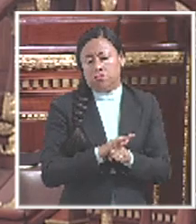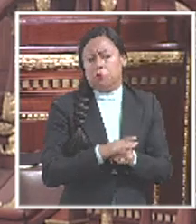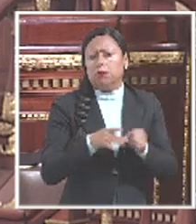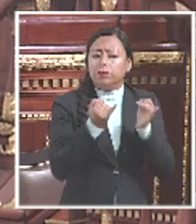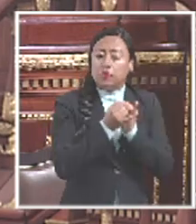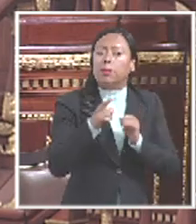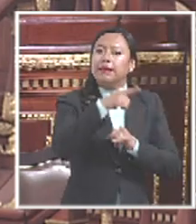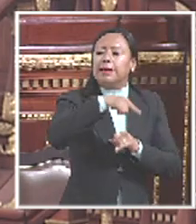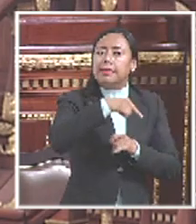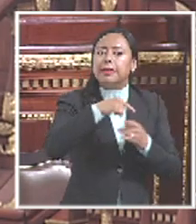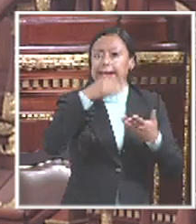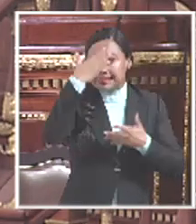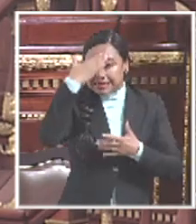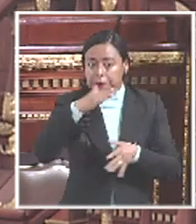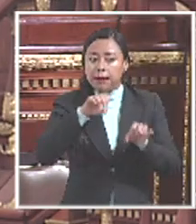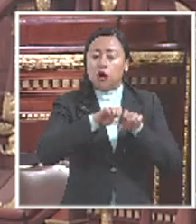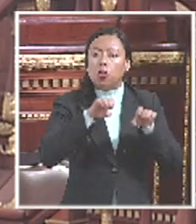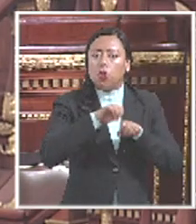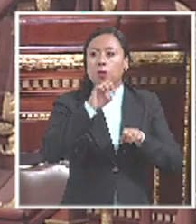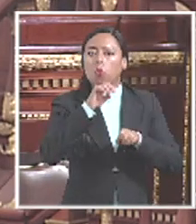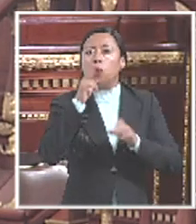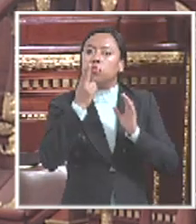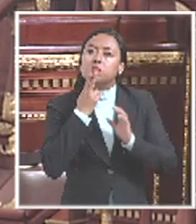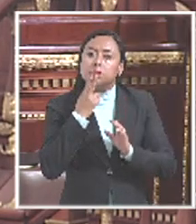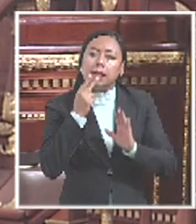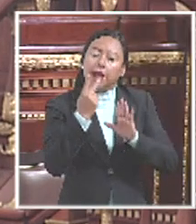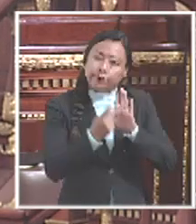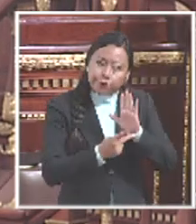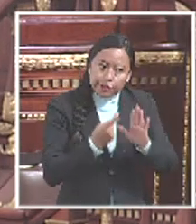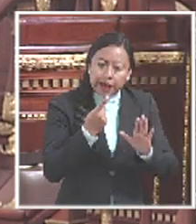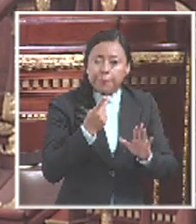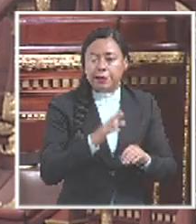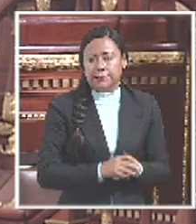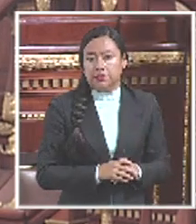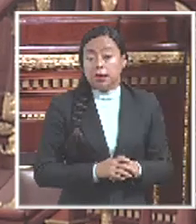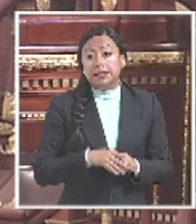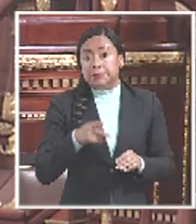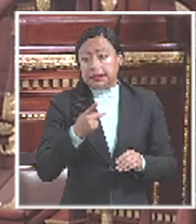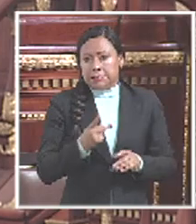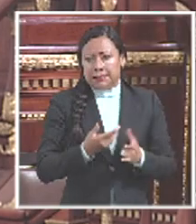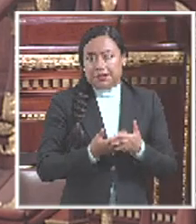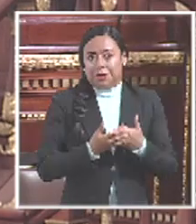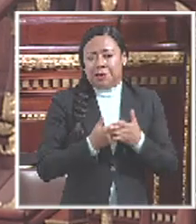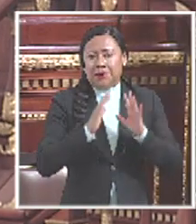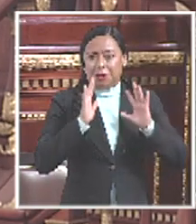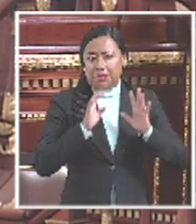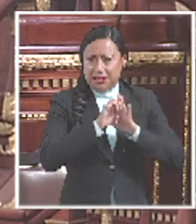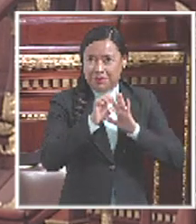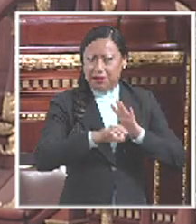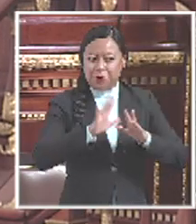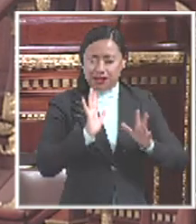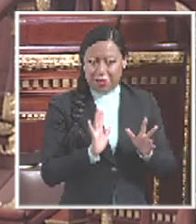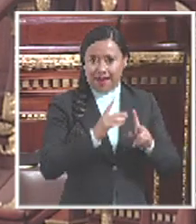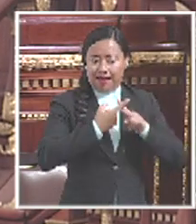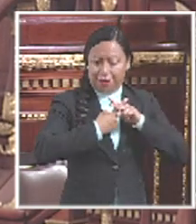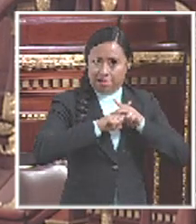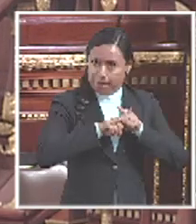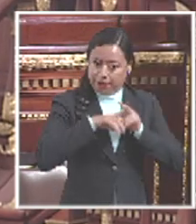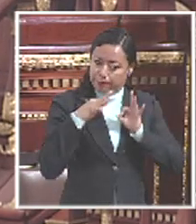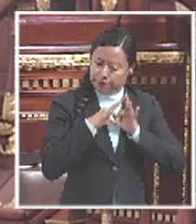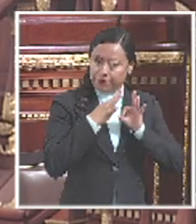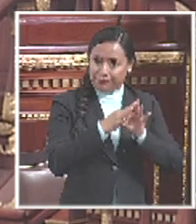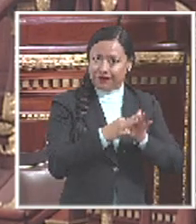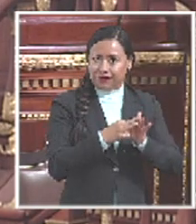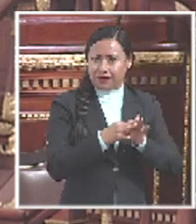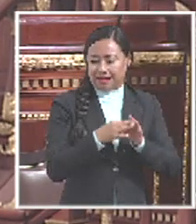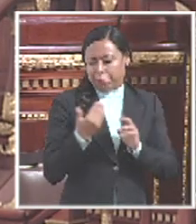el reciclaje. La realidad es que la entrada en vigor de estas disposiciones, que